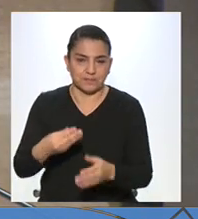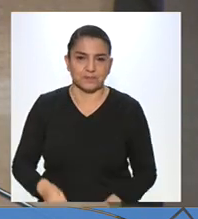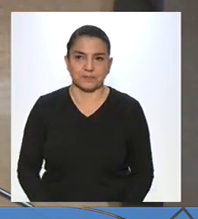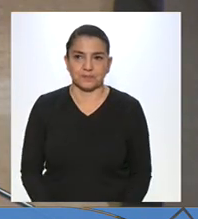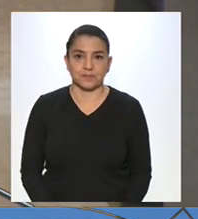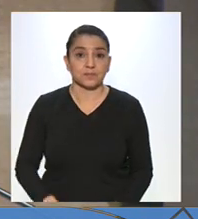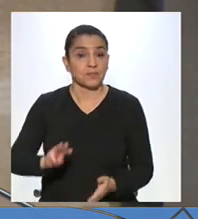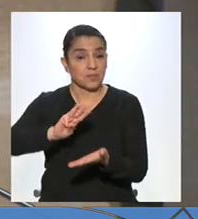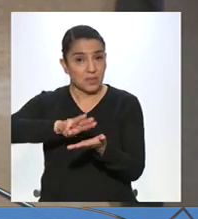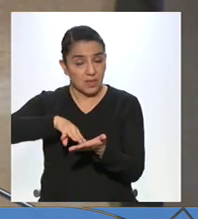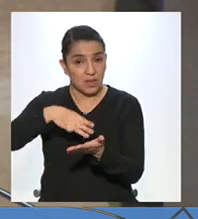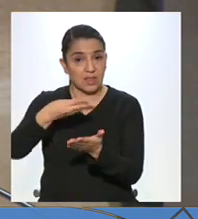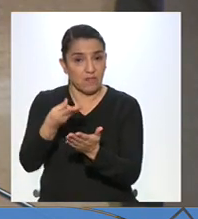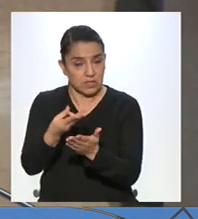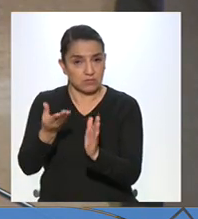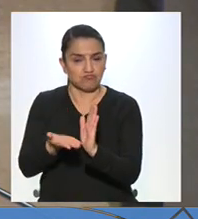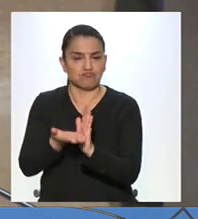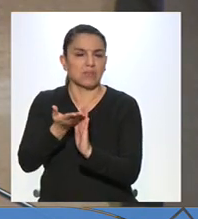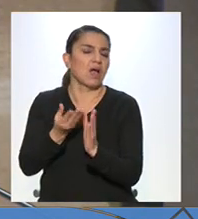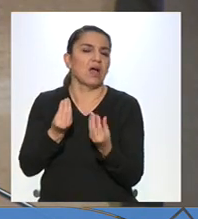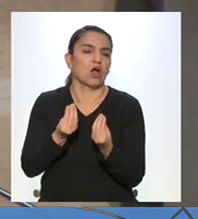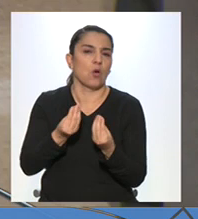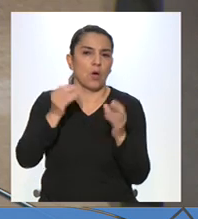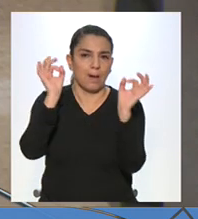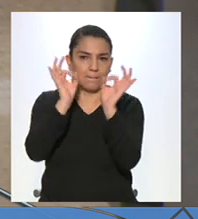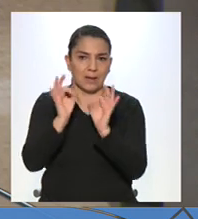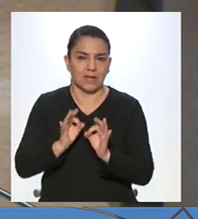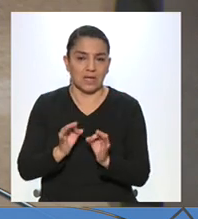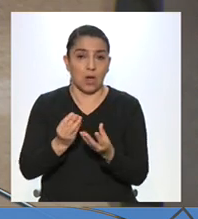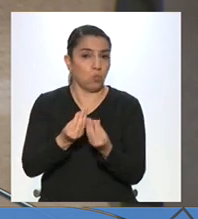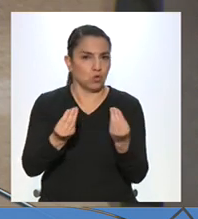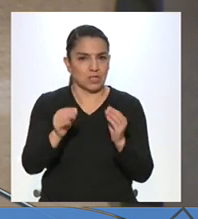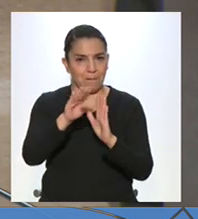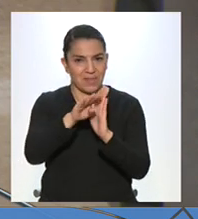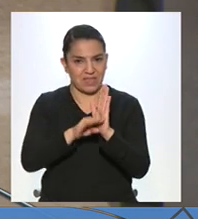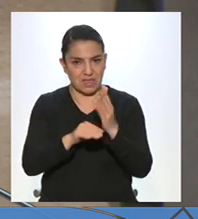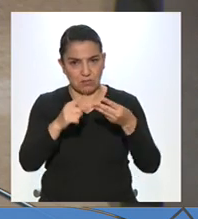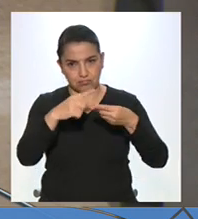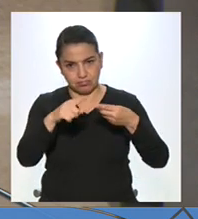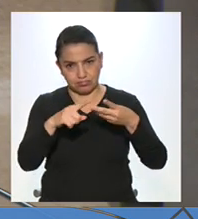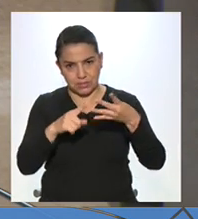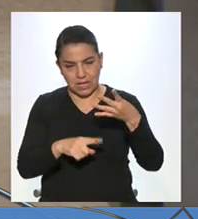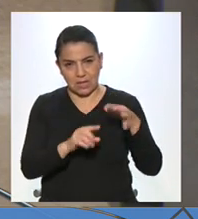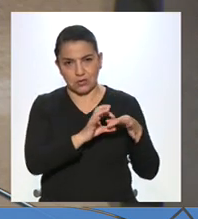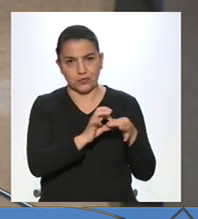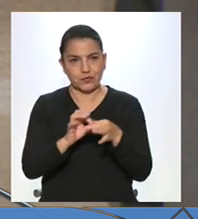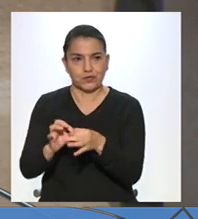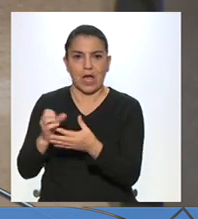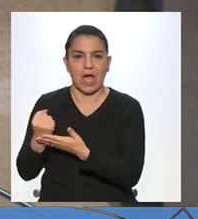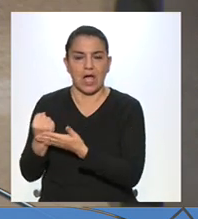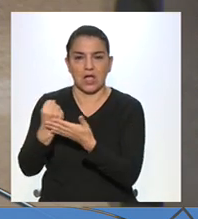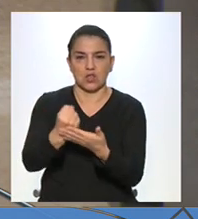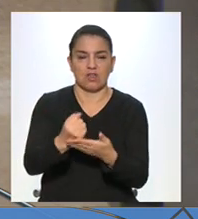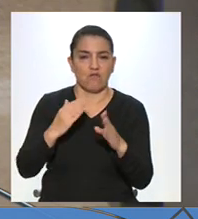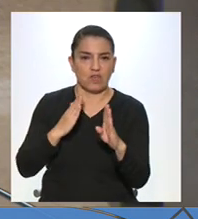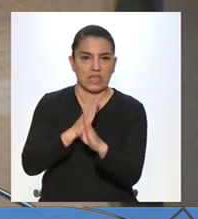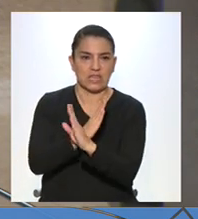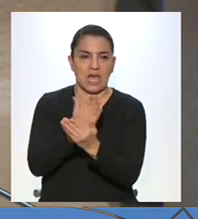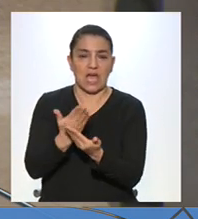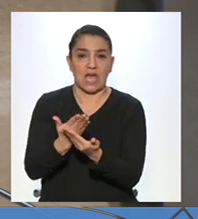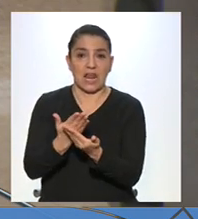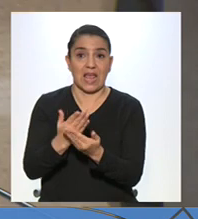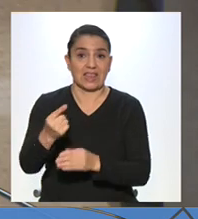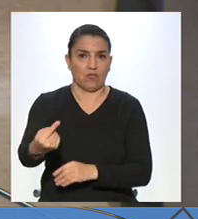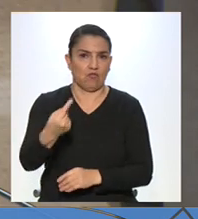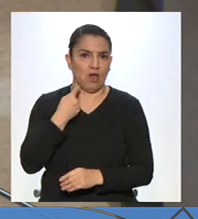veces superior básicamente se explican en el sentido de que muchas de estas medidas lo que hicieron fue ayudar a evitar que este